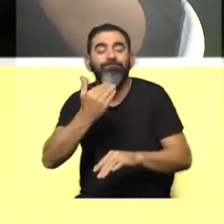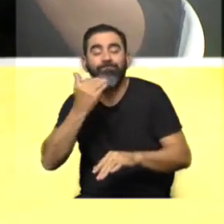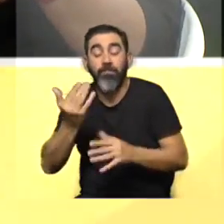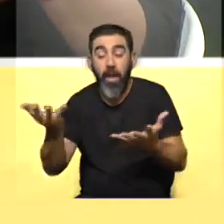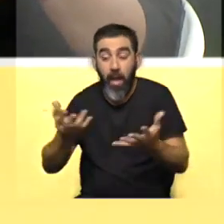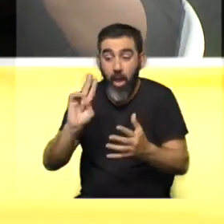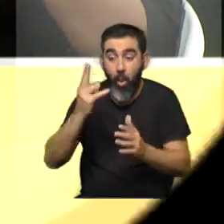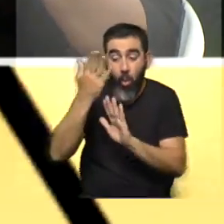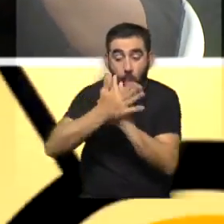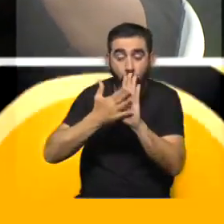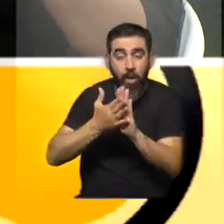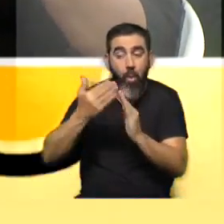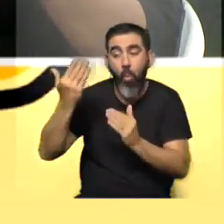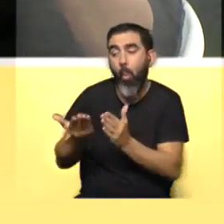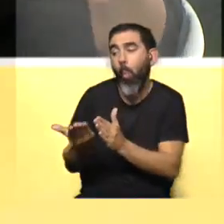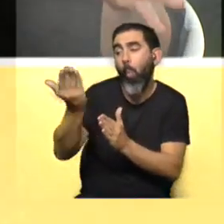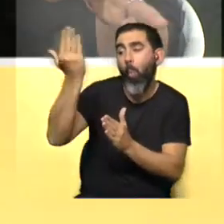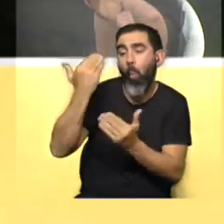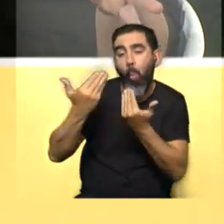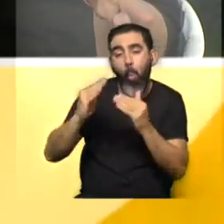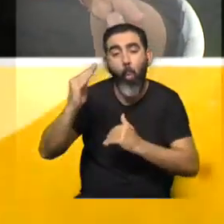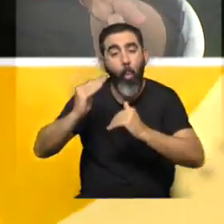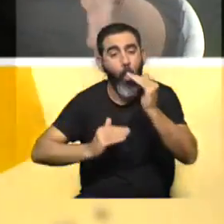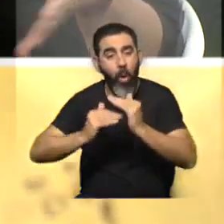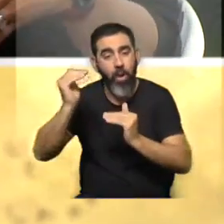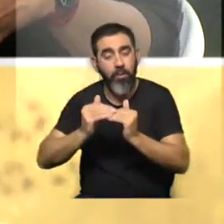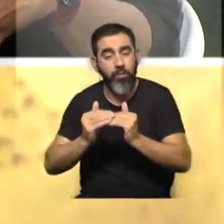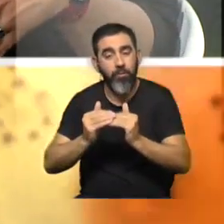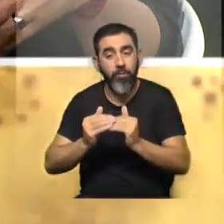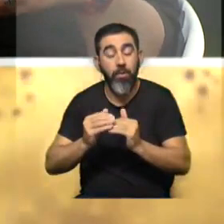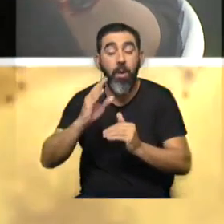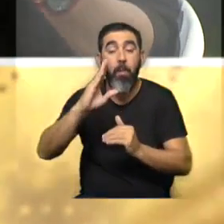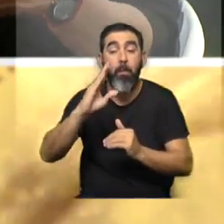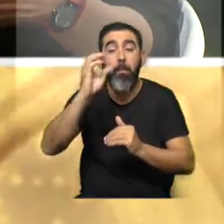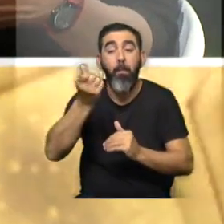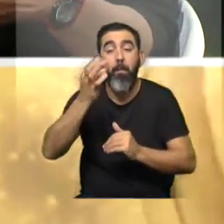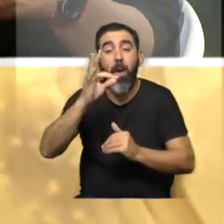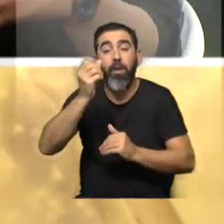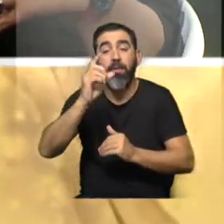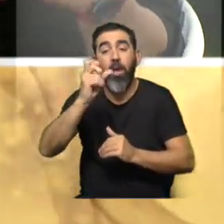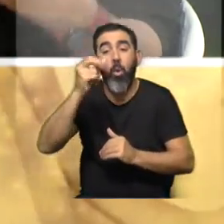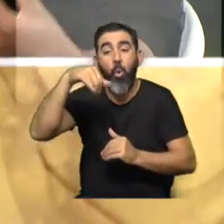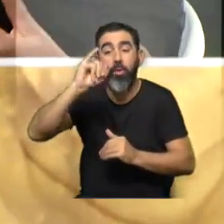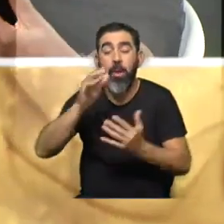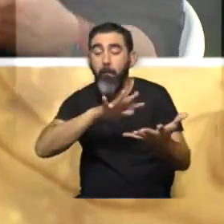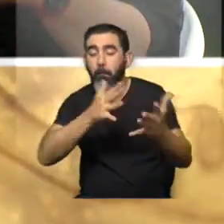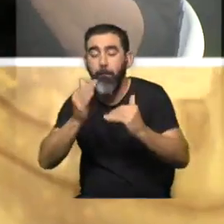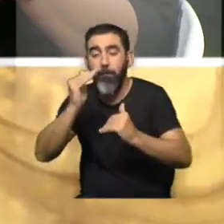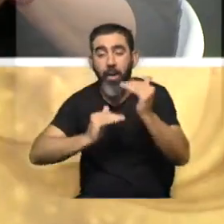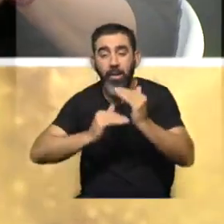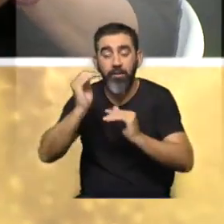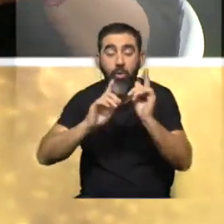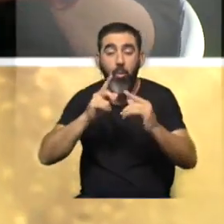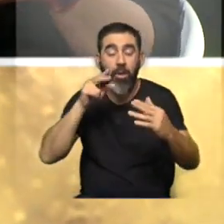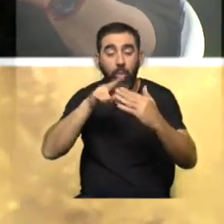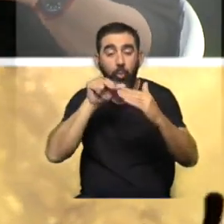es Uruguay cuándo los empiezan a construir. La referencia más cercana es Patagonia, donde hay estructuras similares, que algunas son tumbas, otras